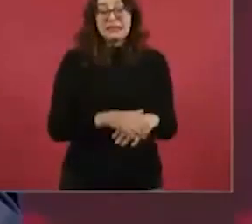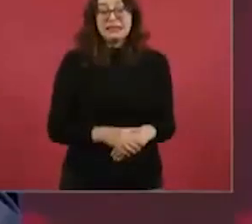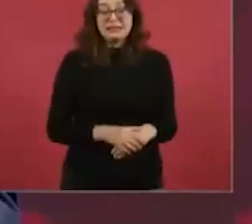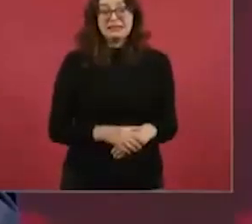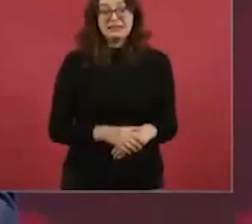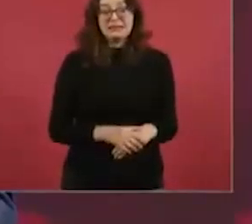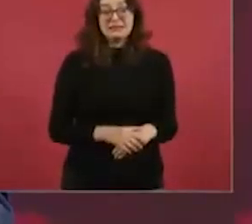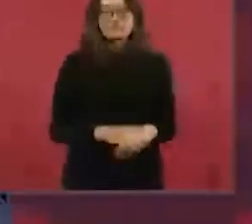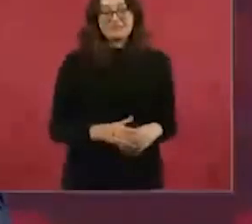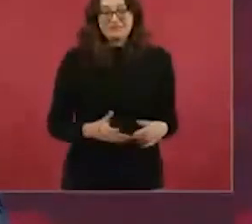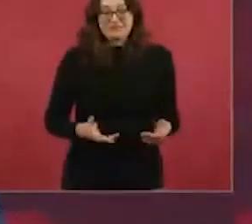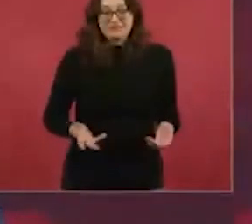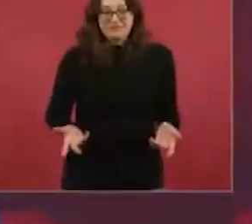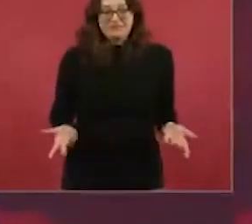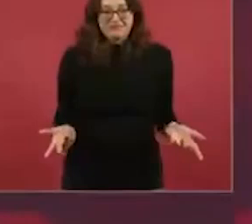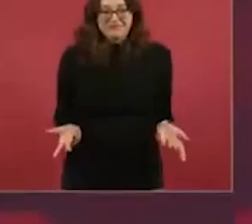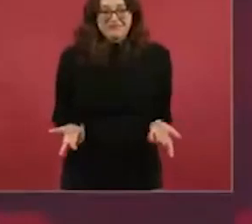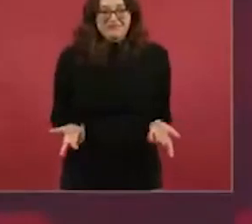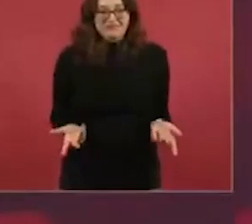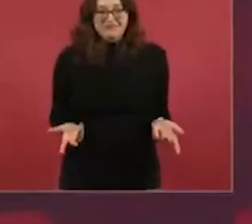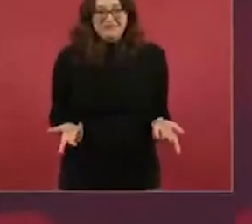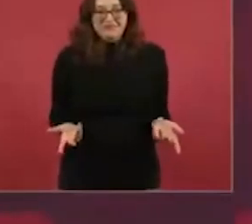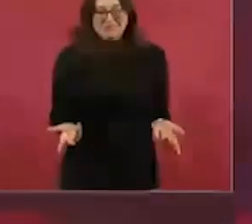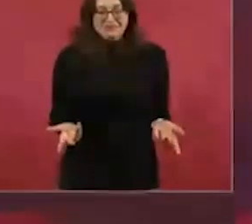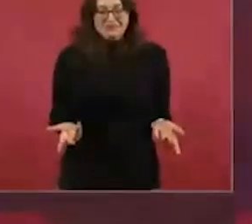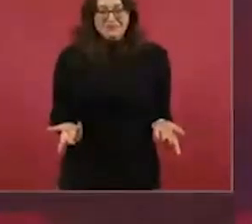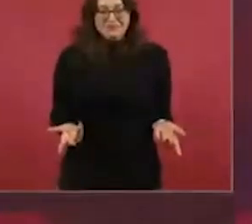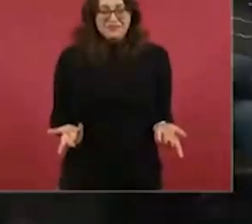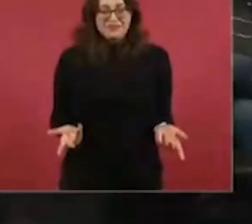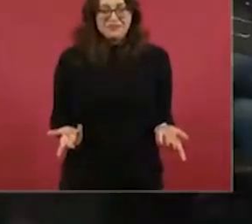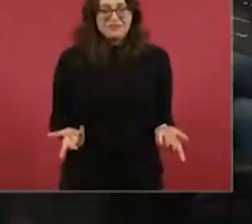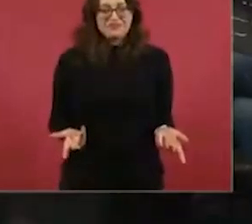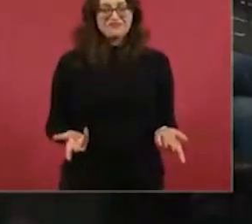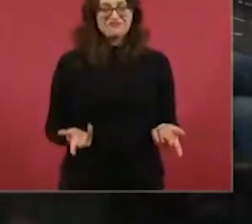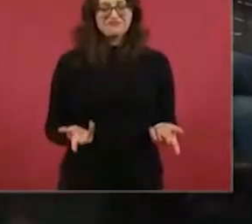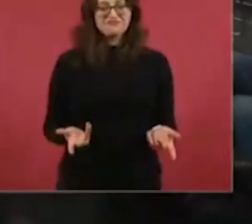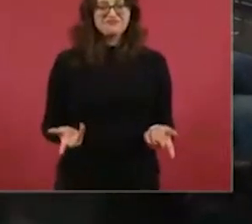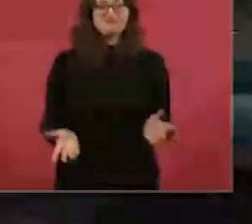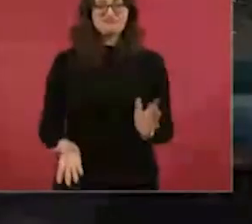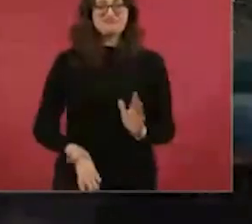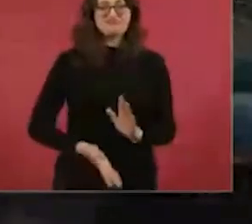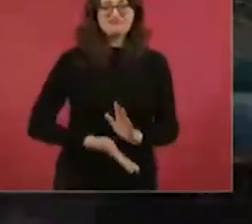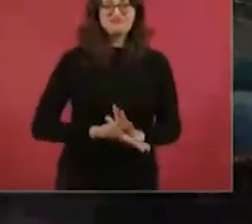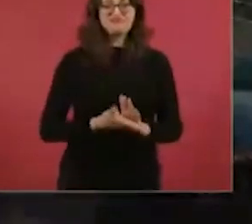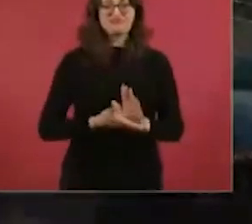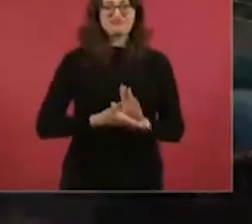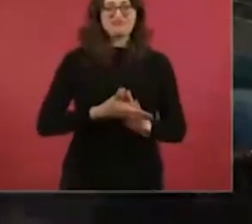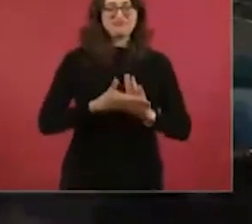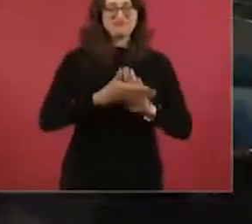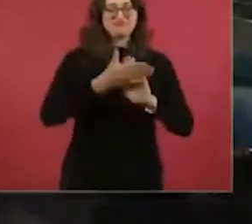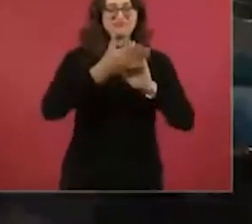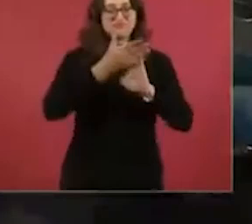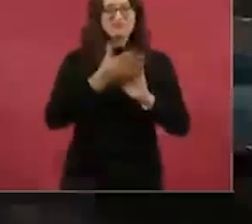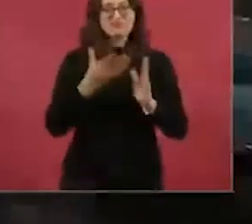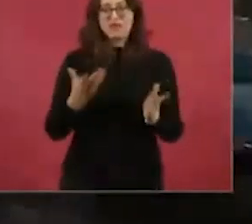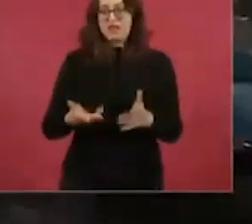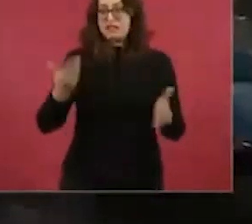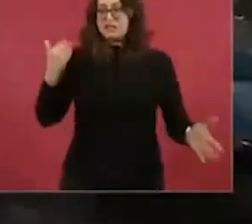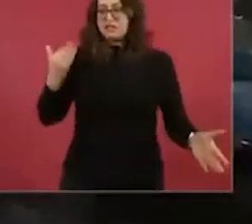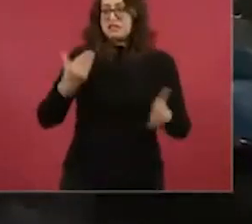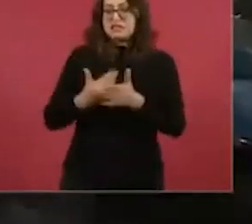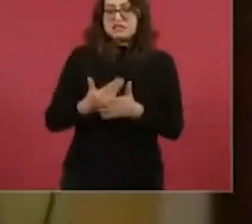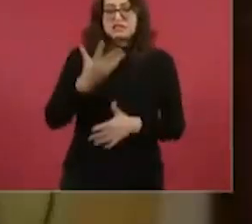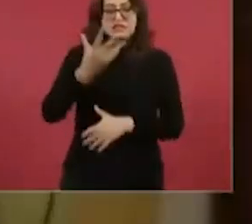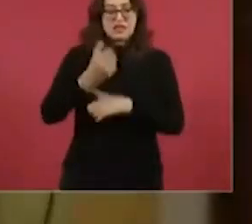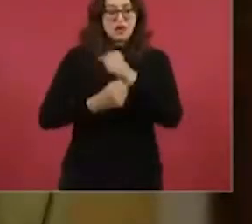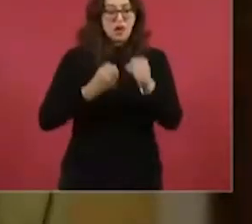en Tulum, que es que bueno, veremos mostrar aquí en los espacios de Canal 14 el aumento al salario